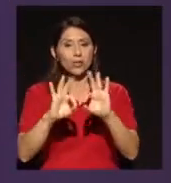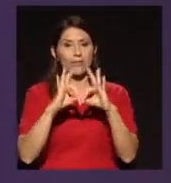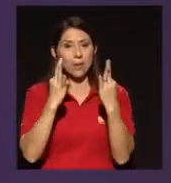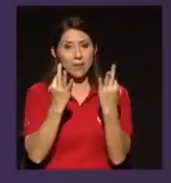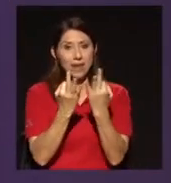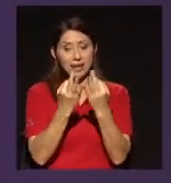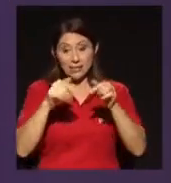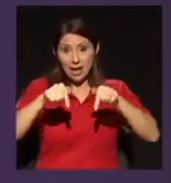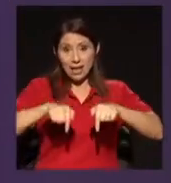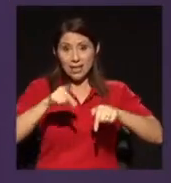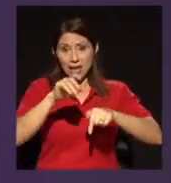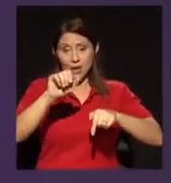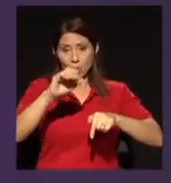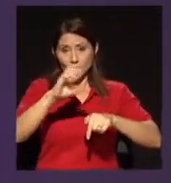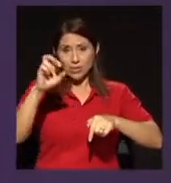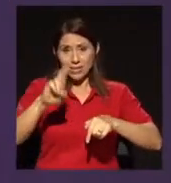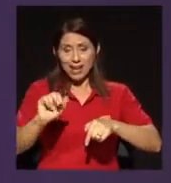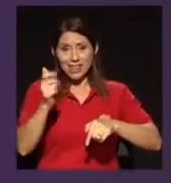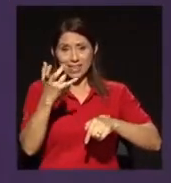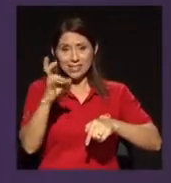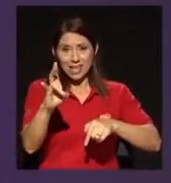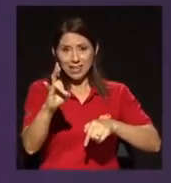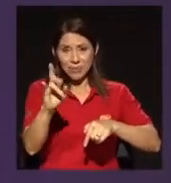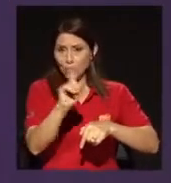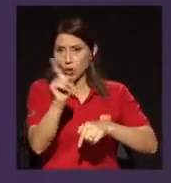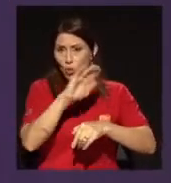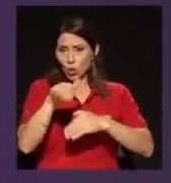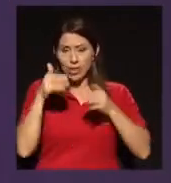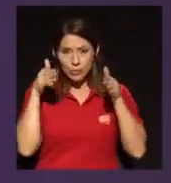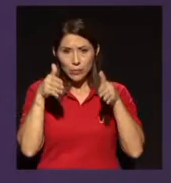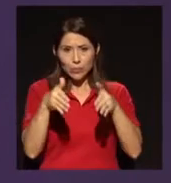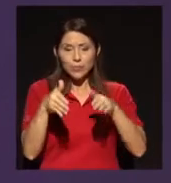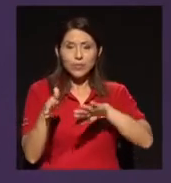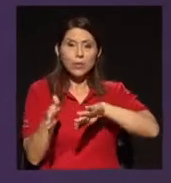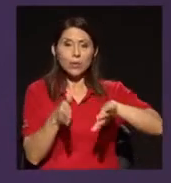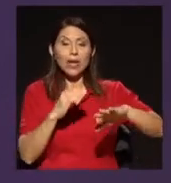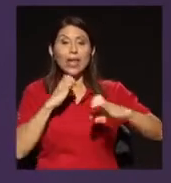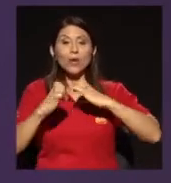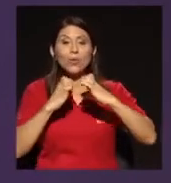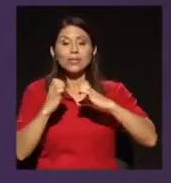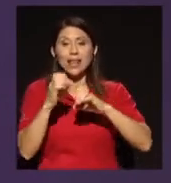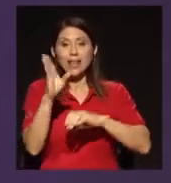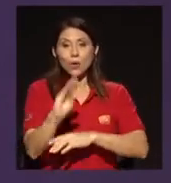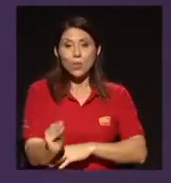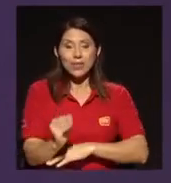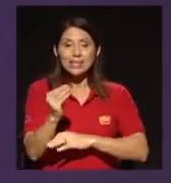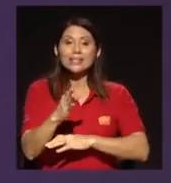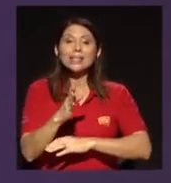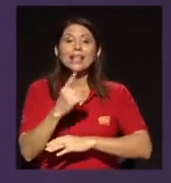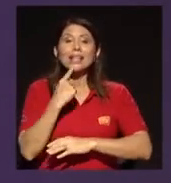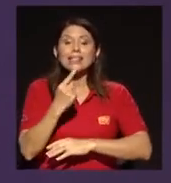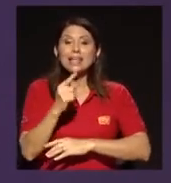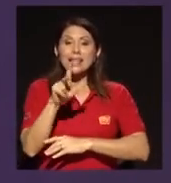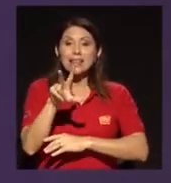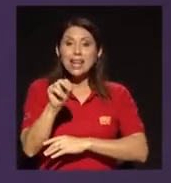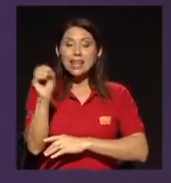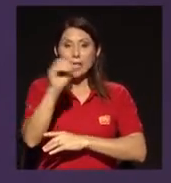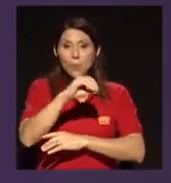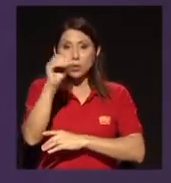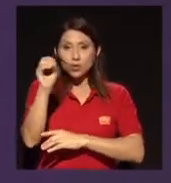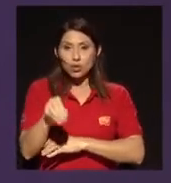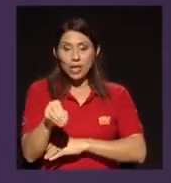17 y no están todas abarcadas. Y en la encuesta de juventudes se habla de que el 30% de los hogares está compuesto por ese